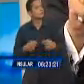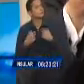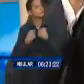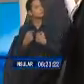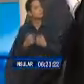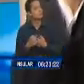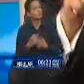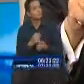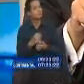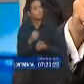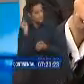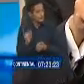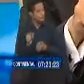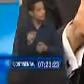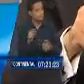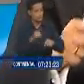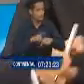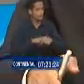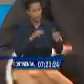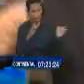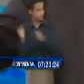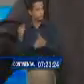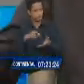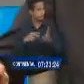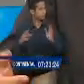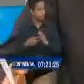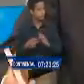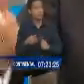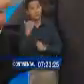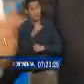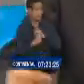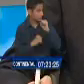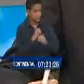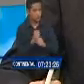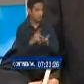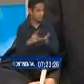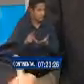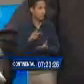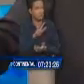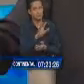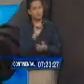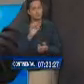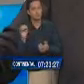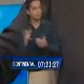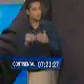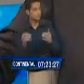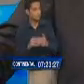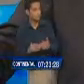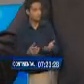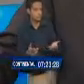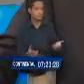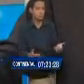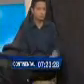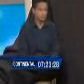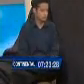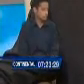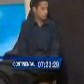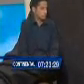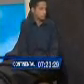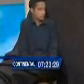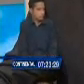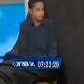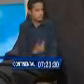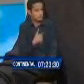aquella, de esa época. Es decir, porque claro, si en 10 años vamos a pagar una jubilación de $300, Dios mío, o sea, no ha servido para nada.